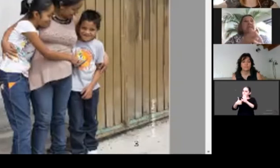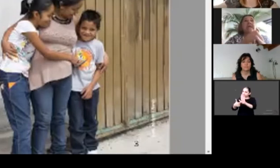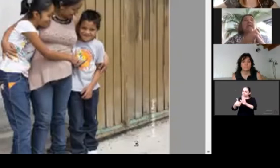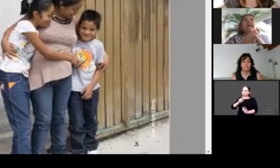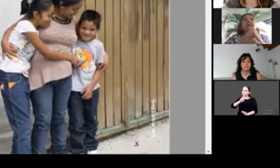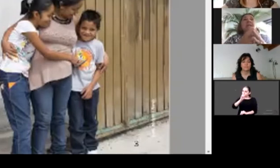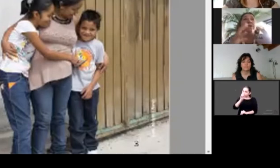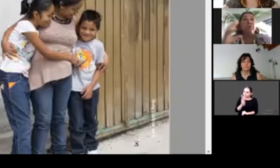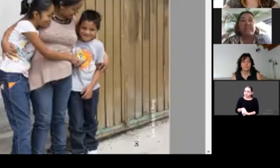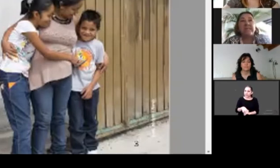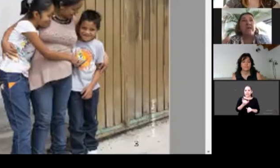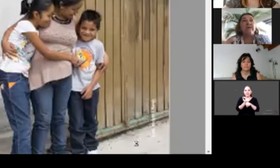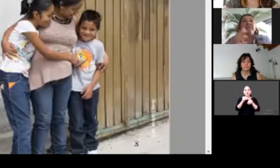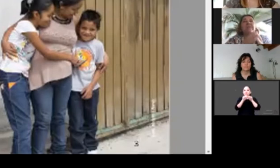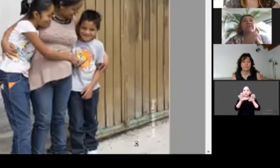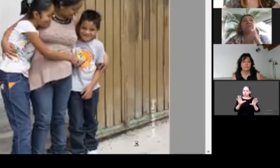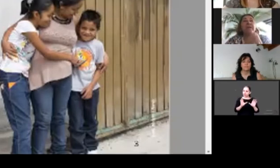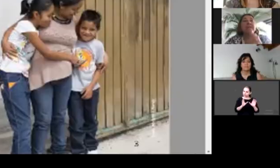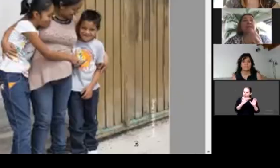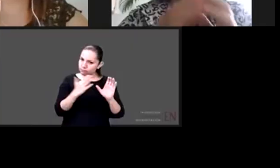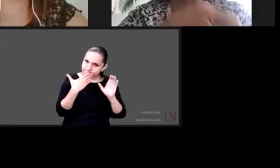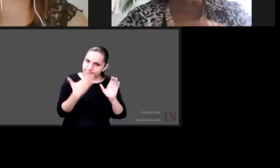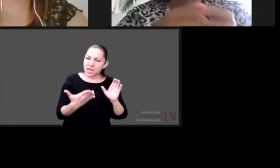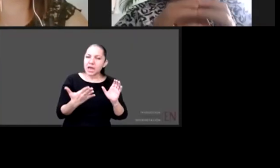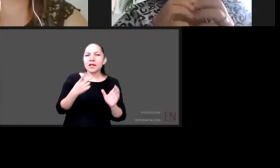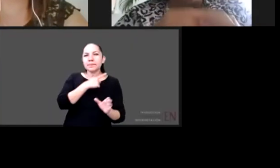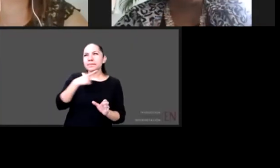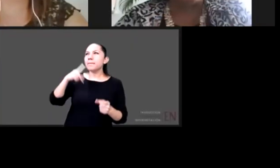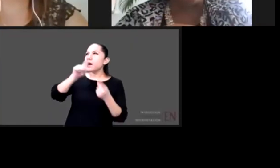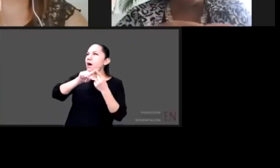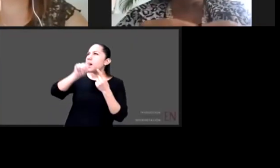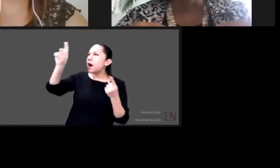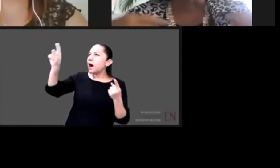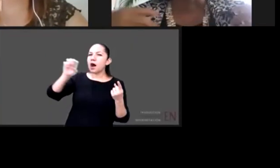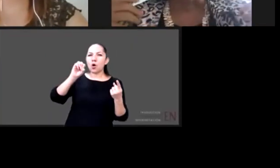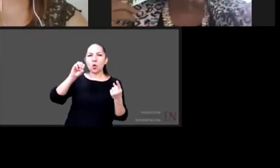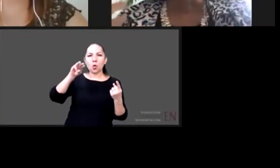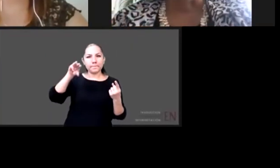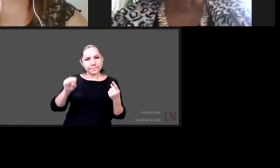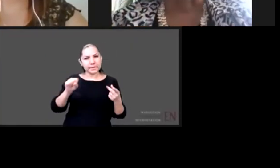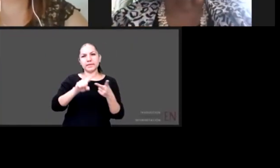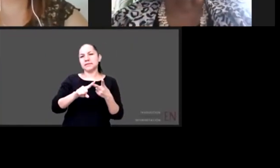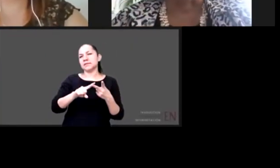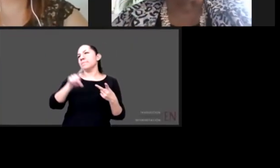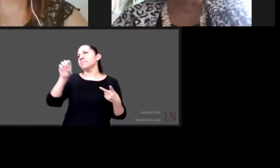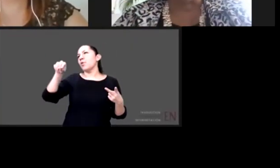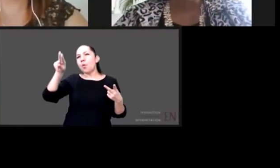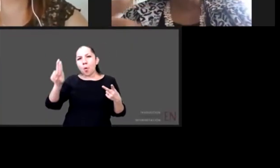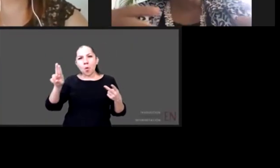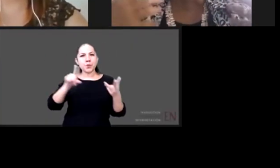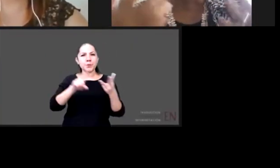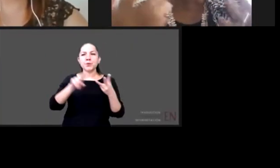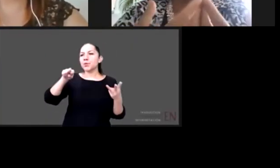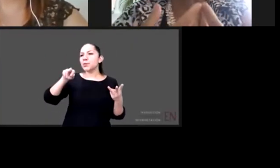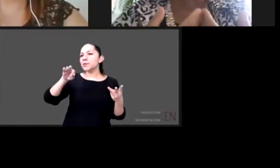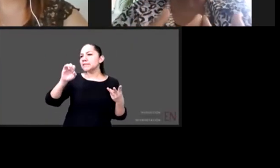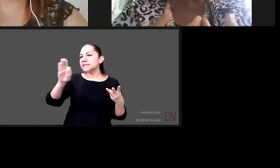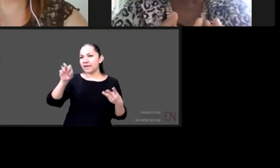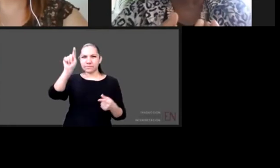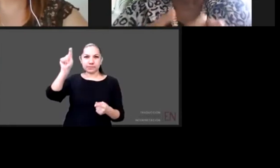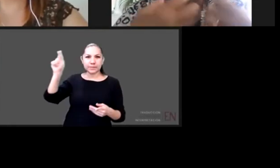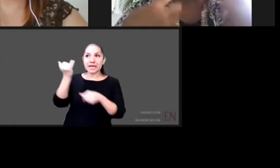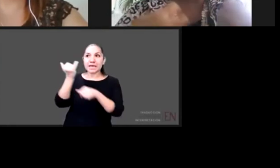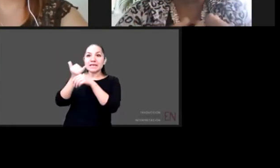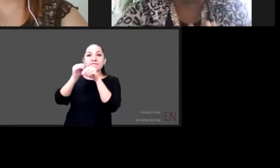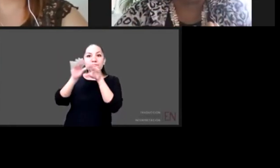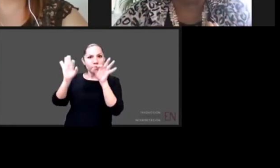OPS, de UNICEF, de fuentes que son fidedignas, porque hay mucha y mucha información y por veces nos puede